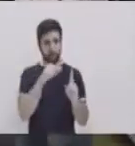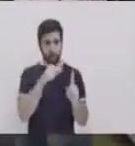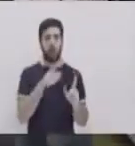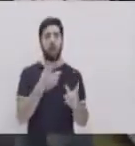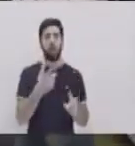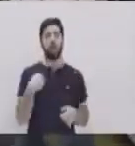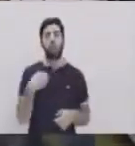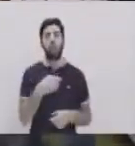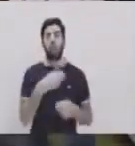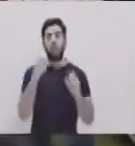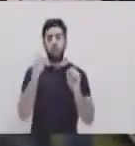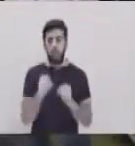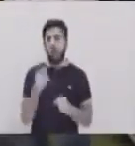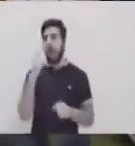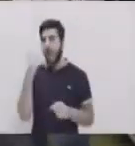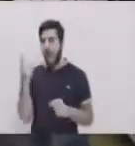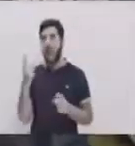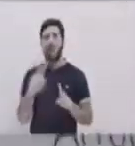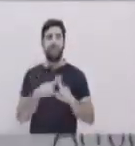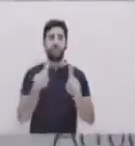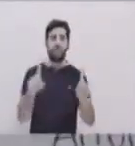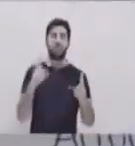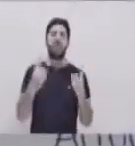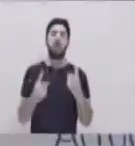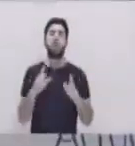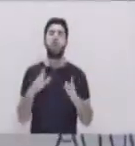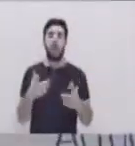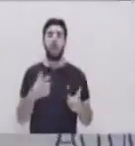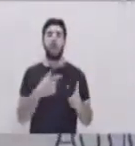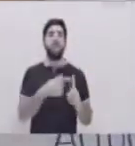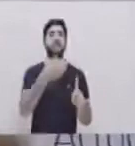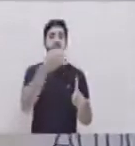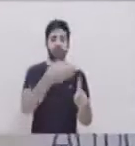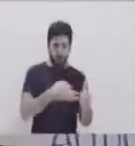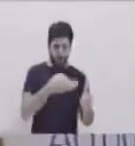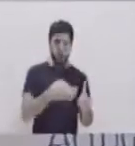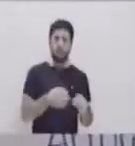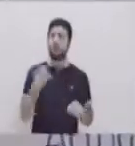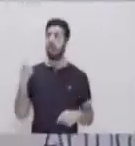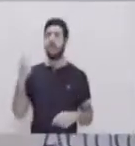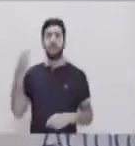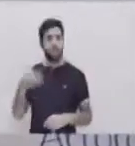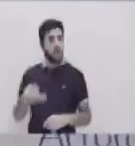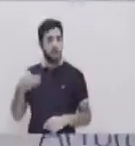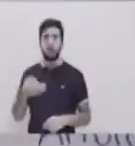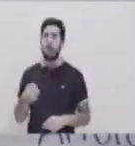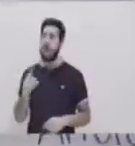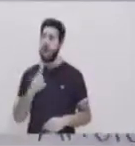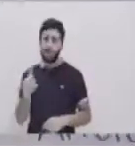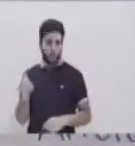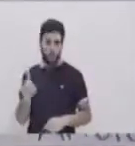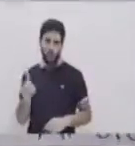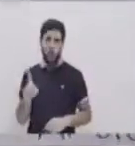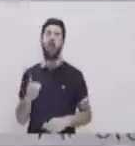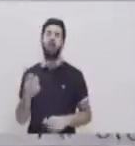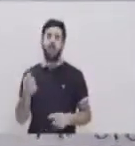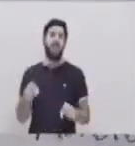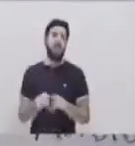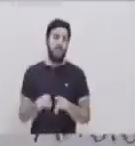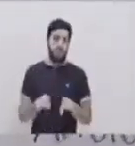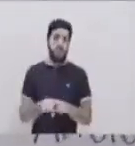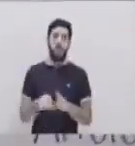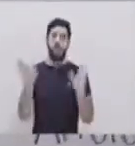tenemos ya esa capacidad de poder distinguir entre algo informal y algo formal. Y eso se relaciona mucho con la